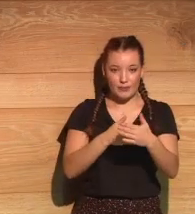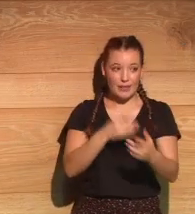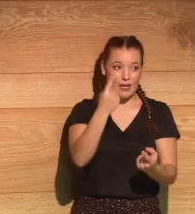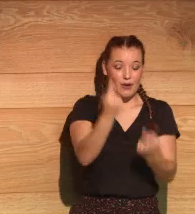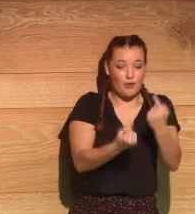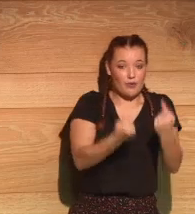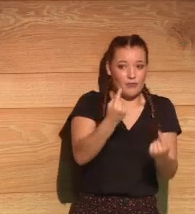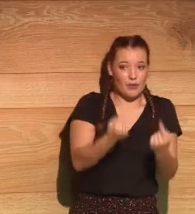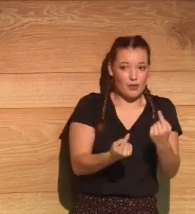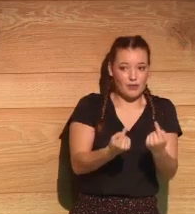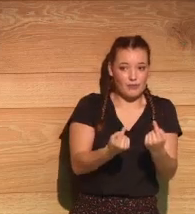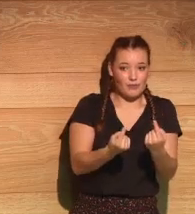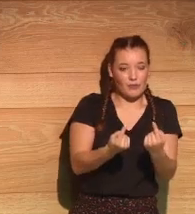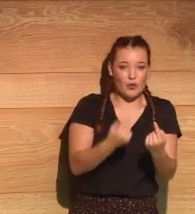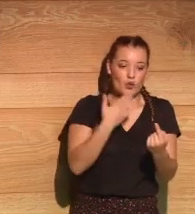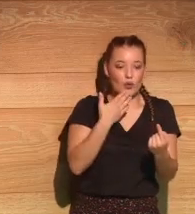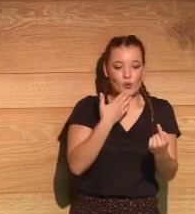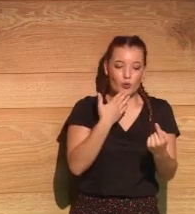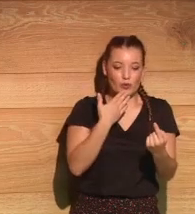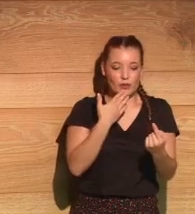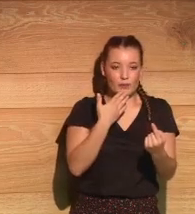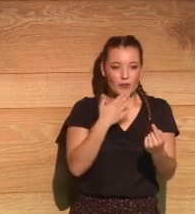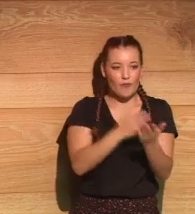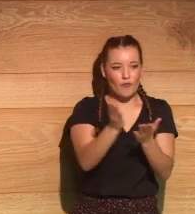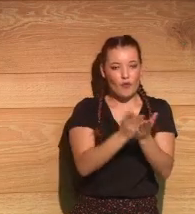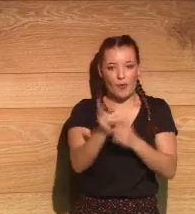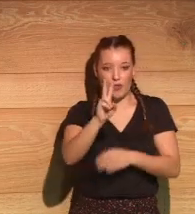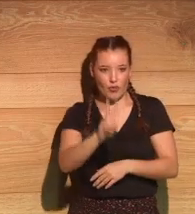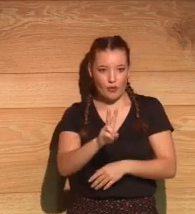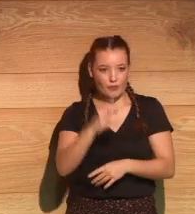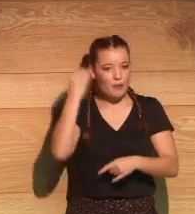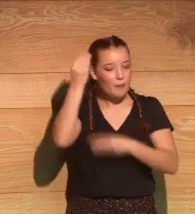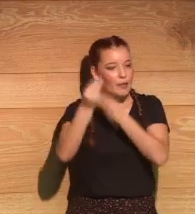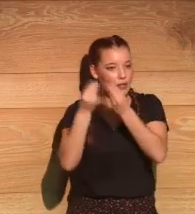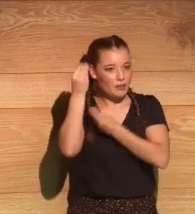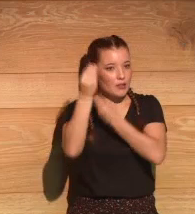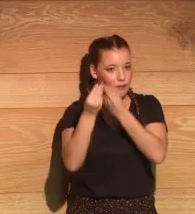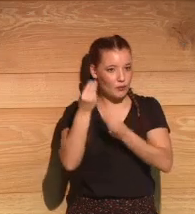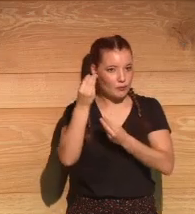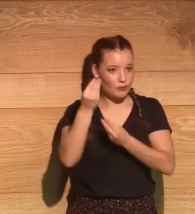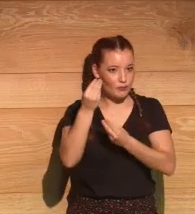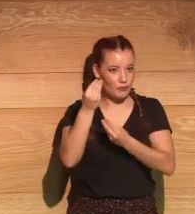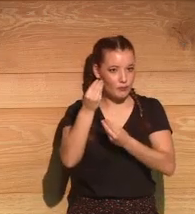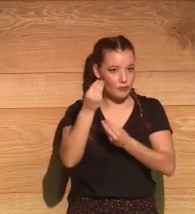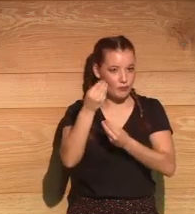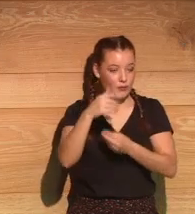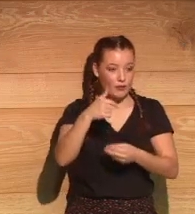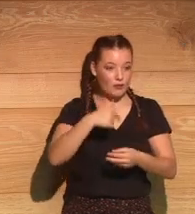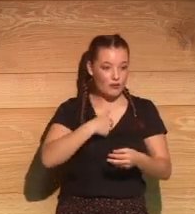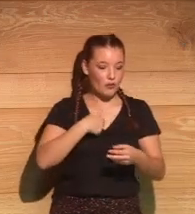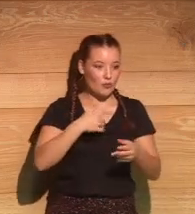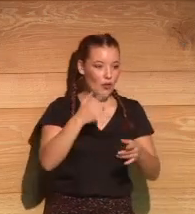muy de doble cara. Pensemos en una canción muy generacional, de Estoy enamorado de la moda